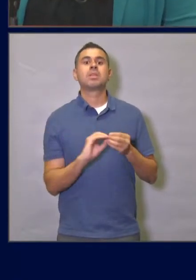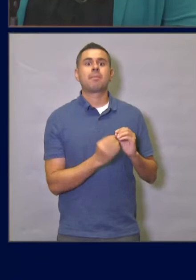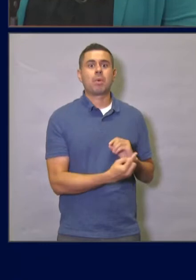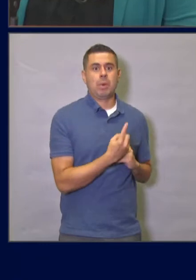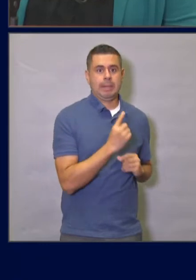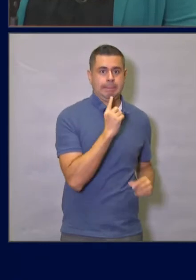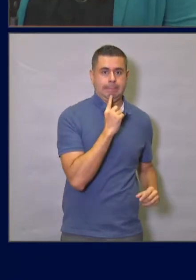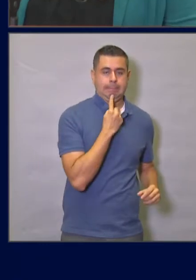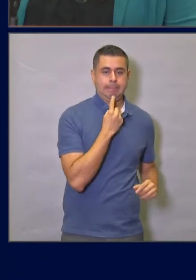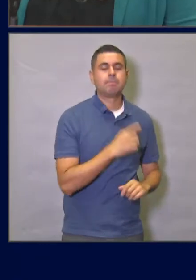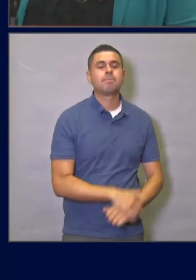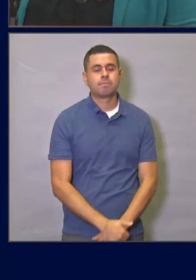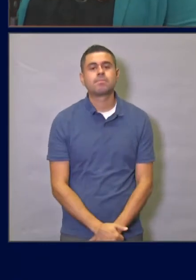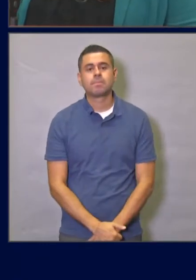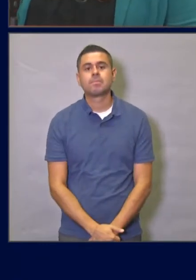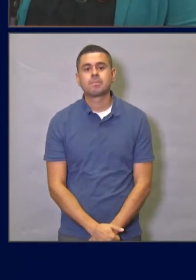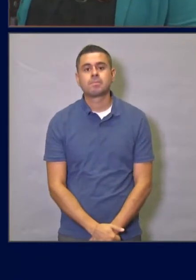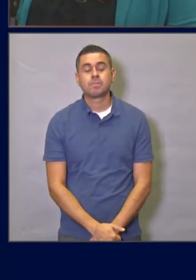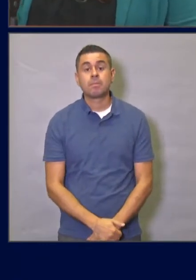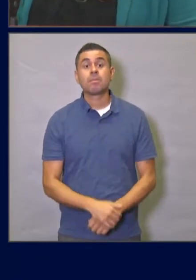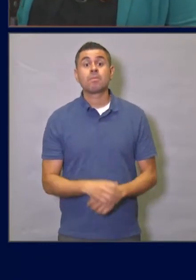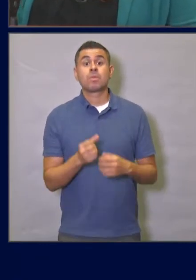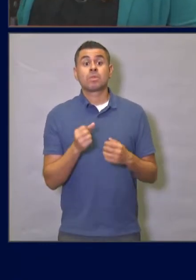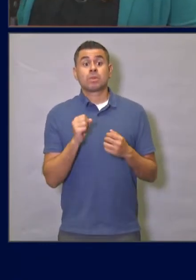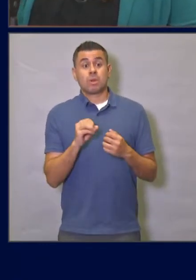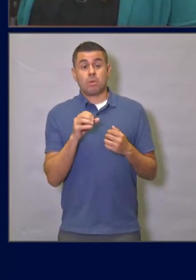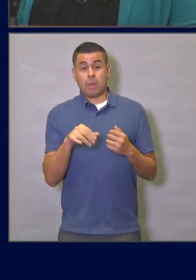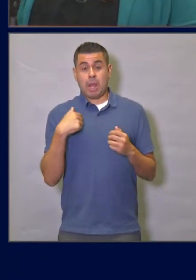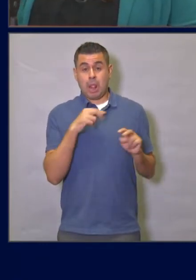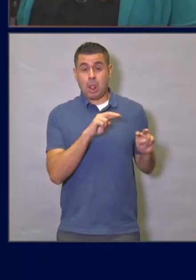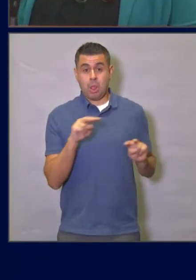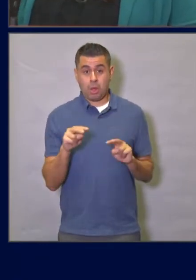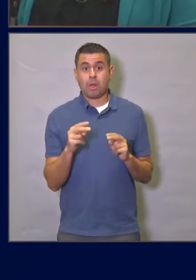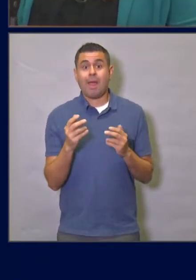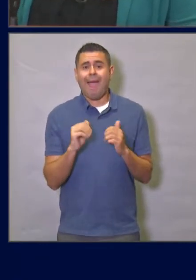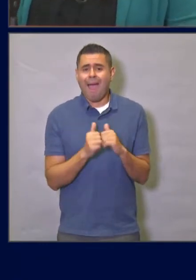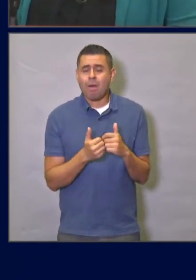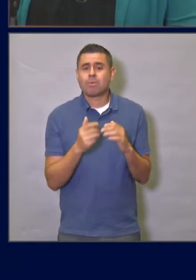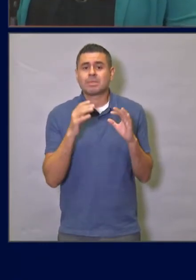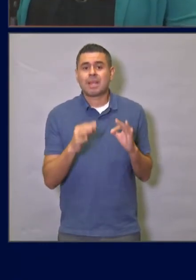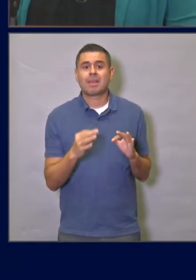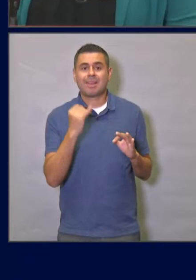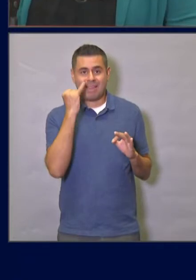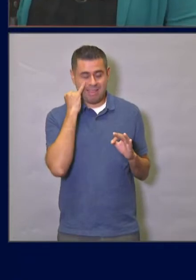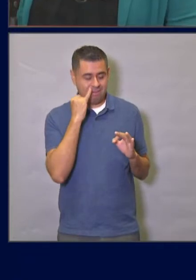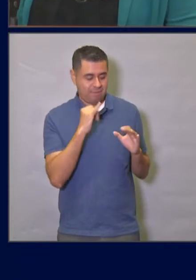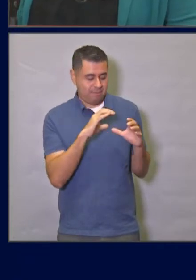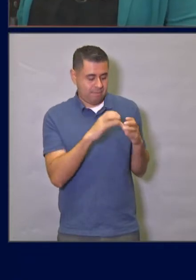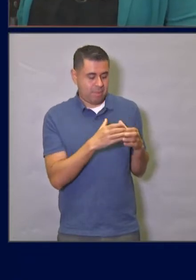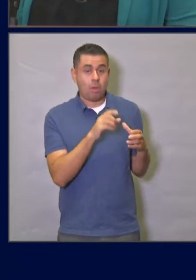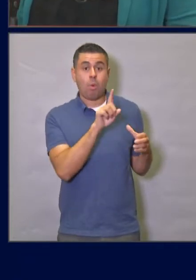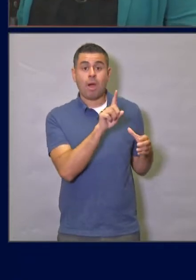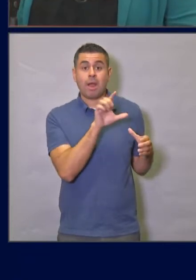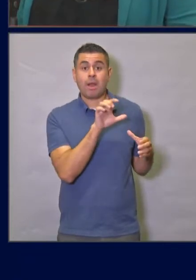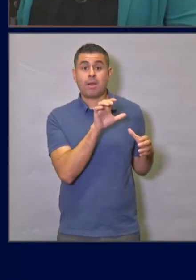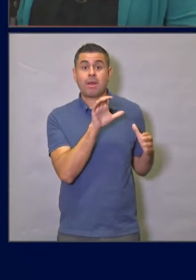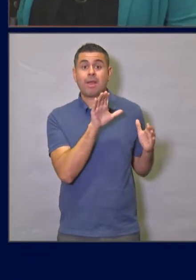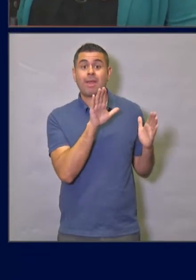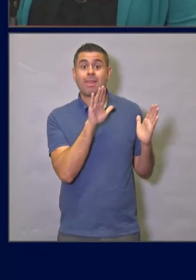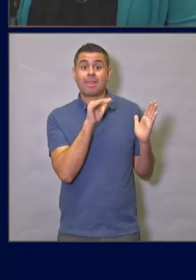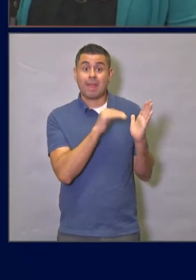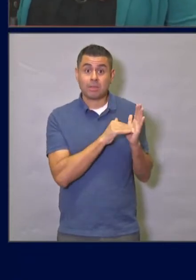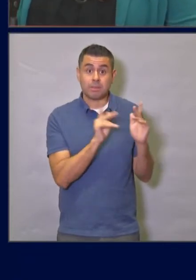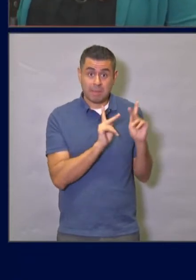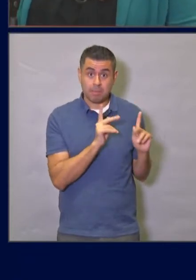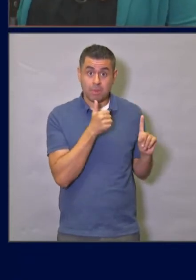específico. El promedio diario de casos nuevos por cada 100,000 personas y el promedio diario